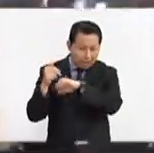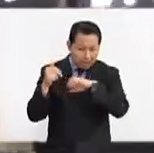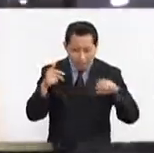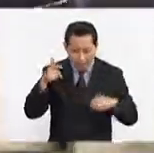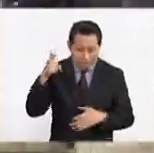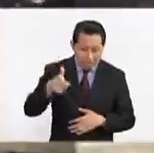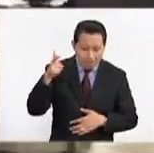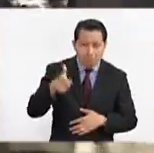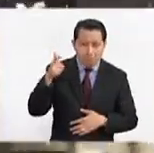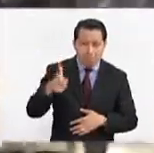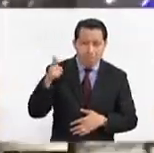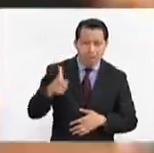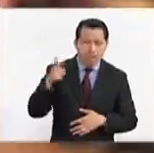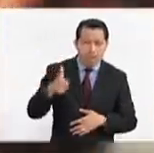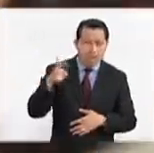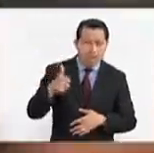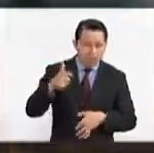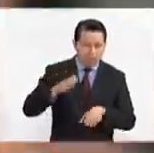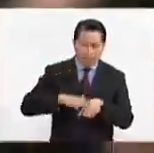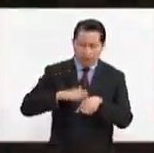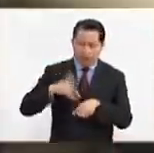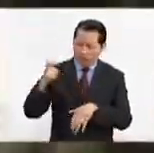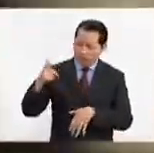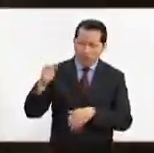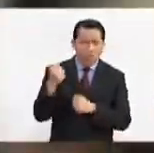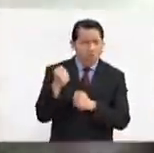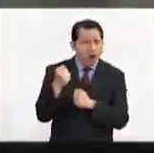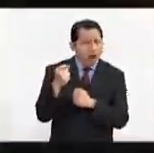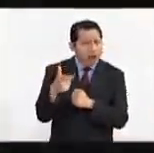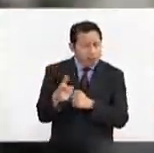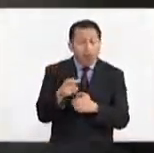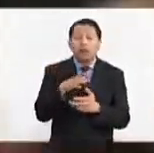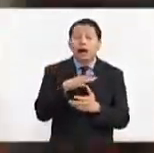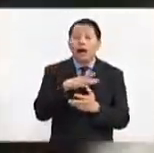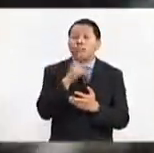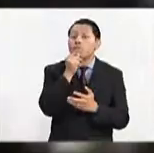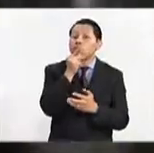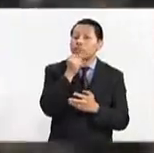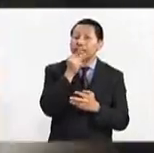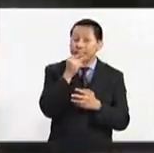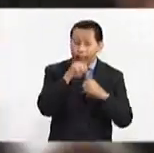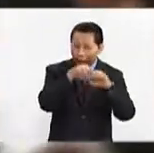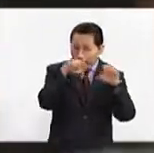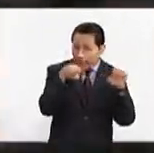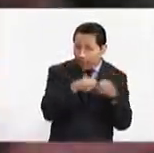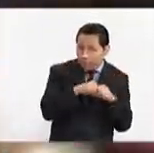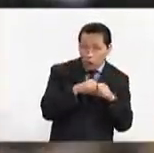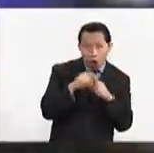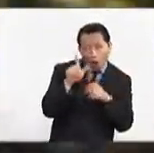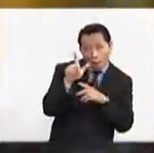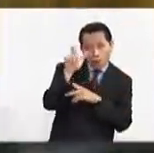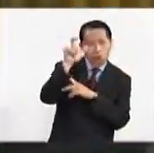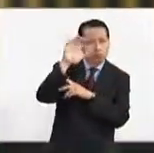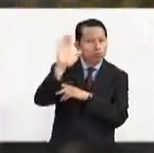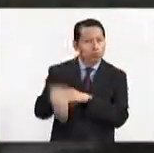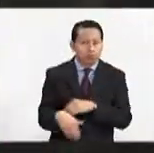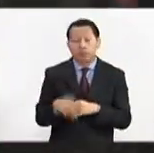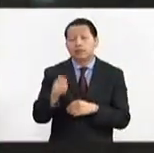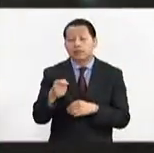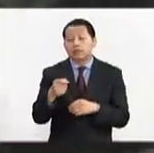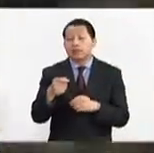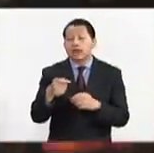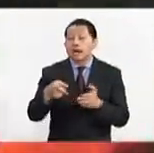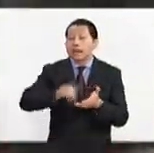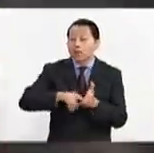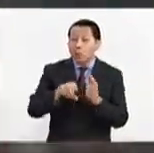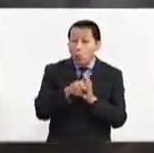de cartuchos antes de que pudiera ser abatido por un equipo táctico de la policía local. En la habitación se encontraron